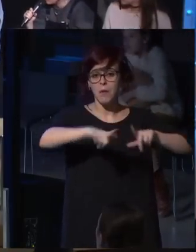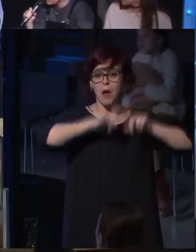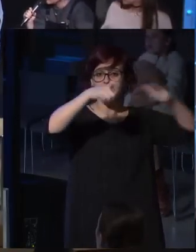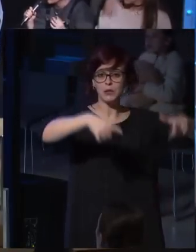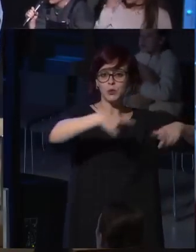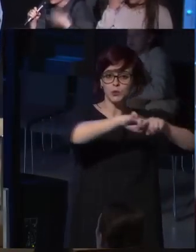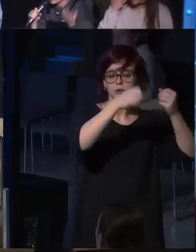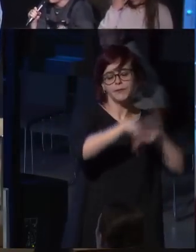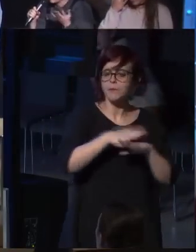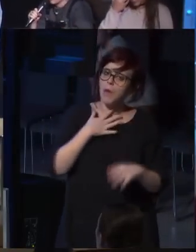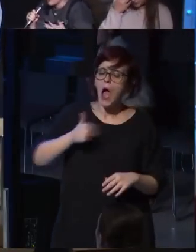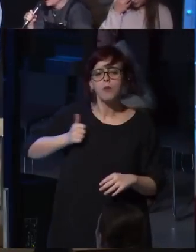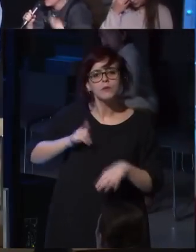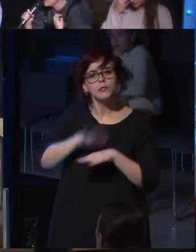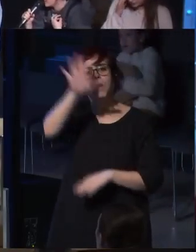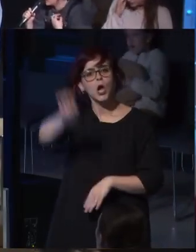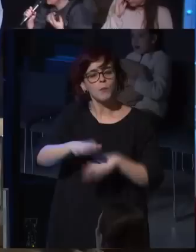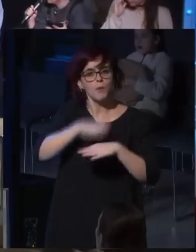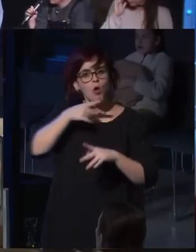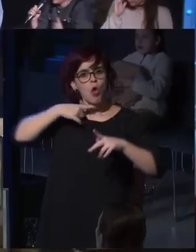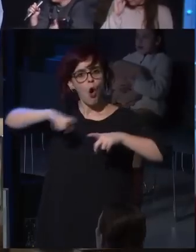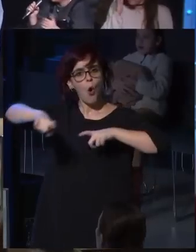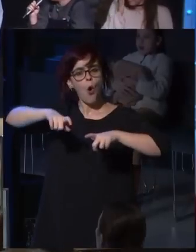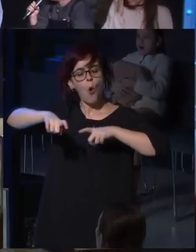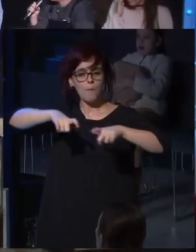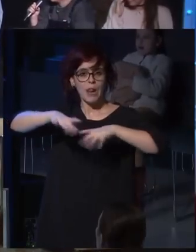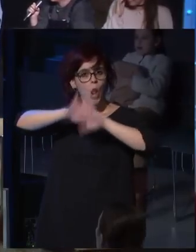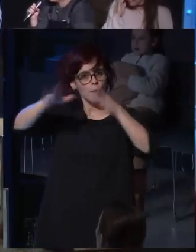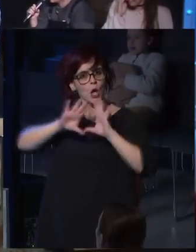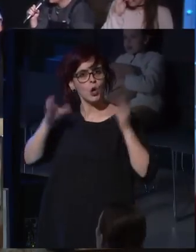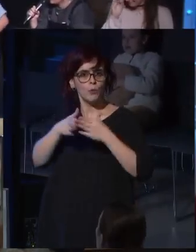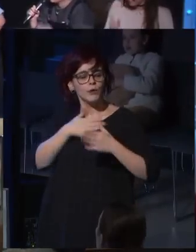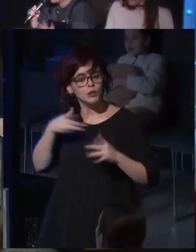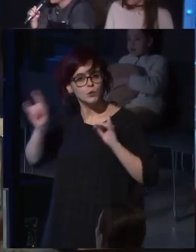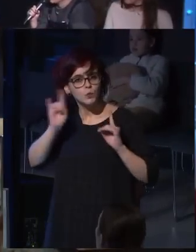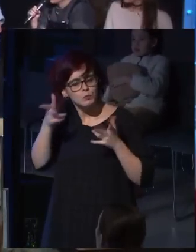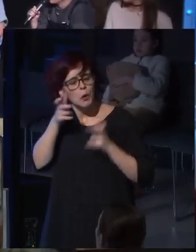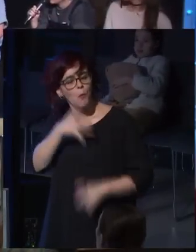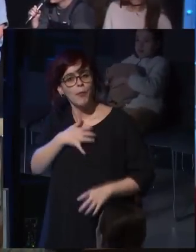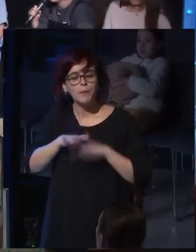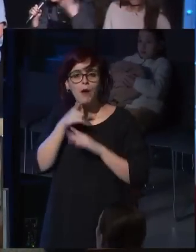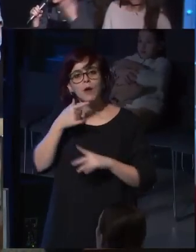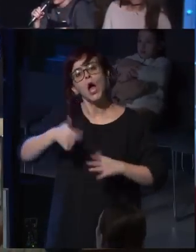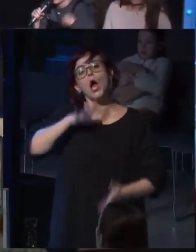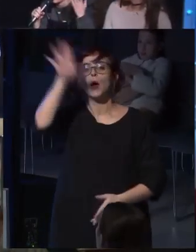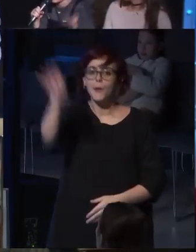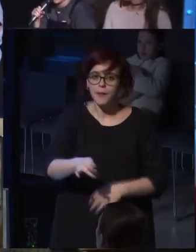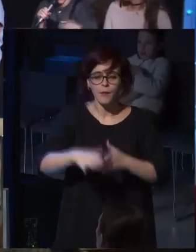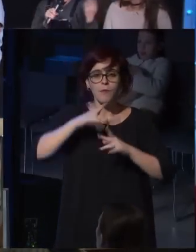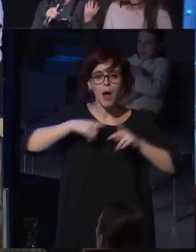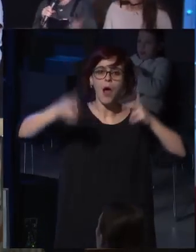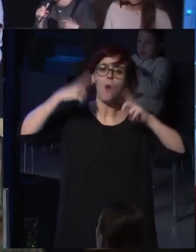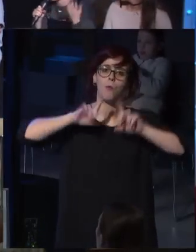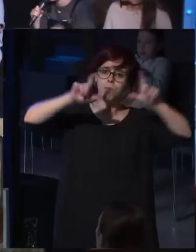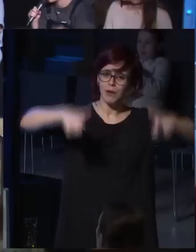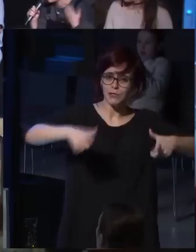me compré uno, ¿no? Dije, joder, ya que tengo un vinilo mío, que he hecho yo, ¿sabes? De mi grupo, no lo puedo escuchar. Entonces me compré un plato y me empecé a comprar